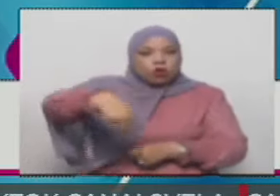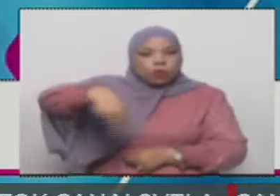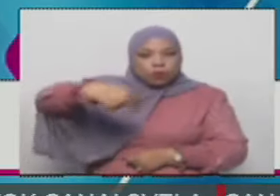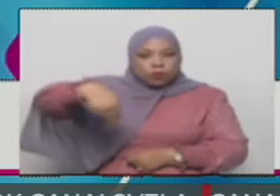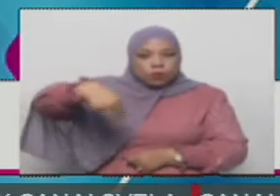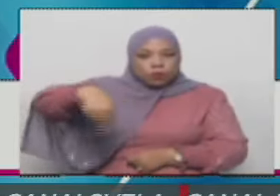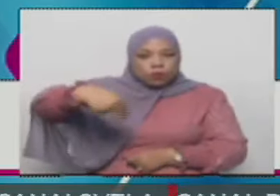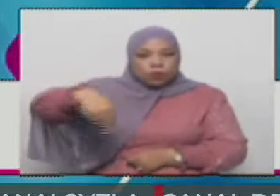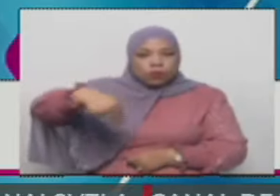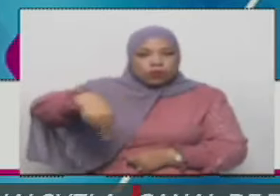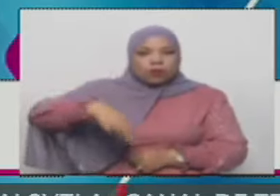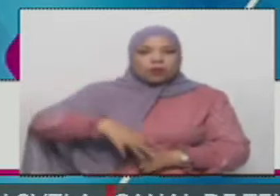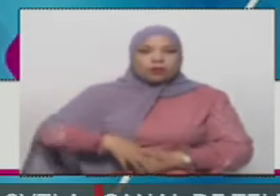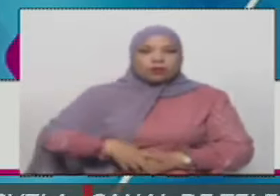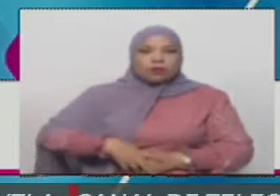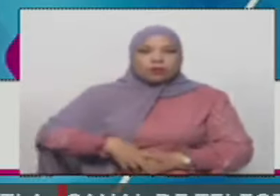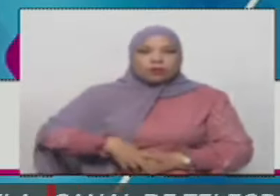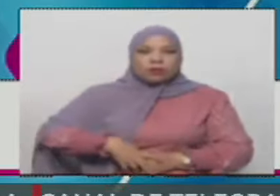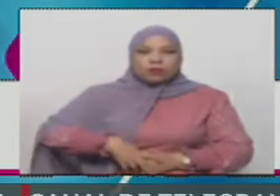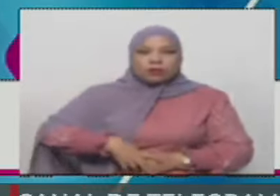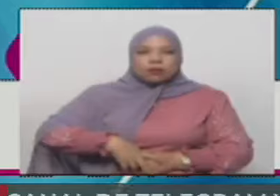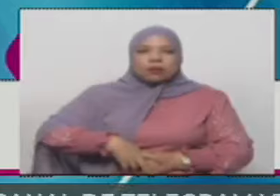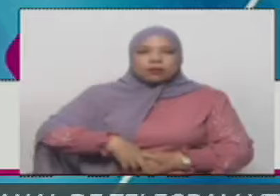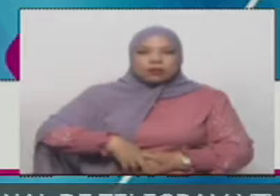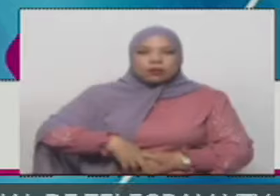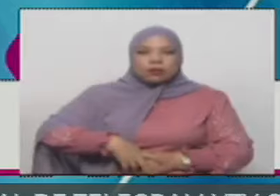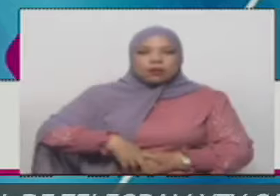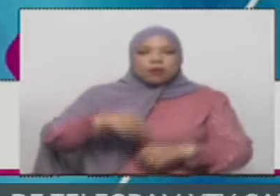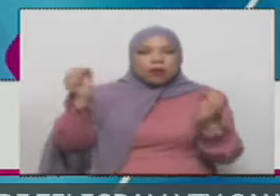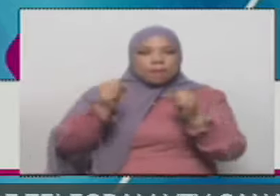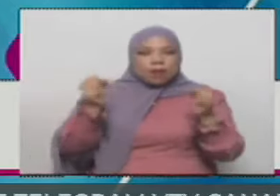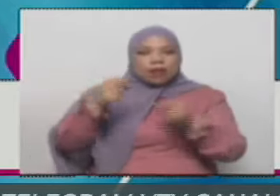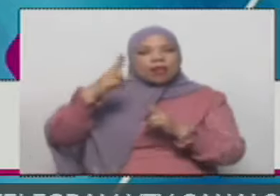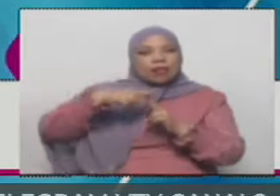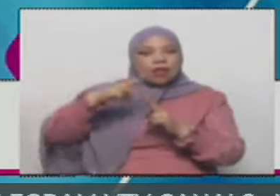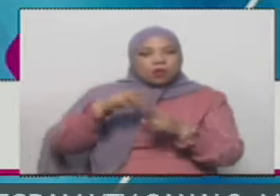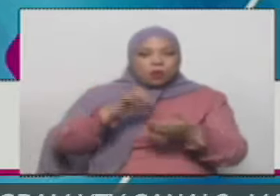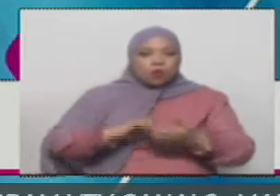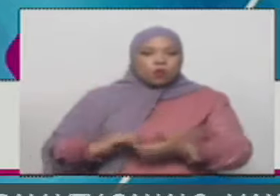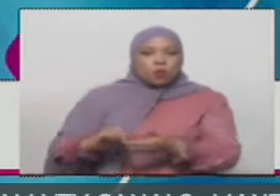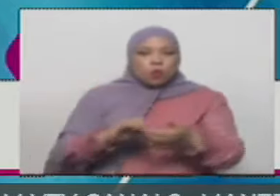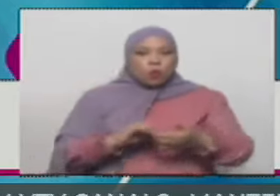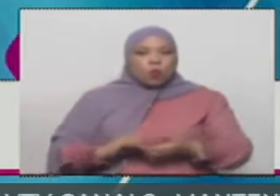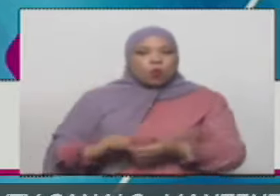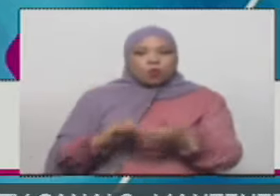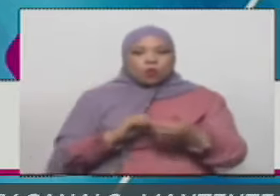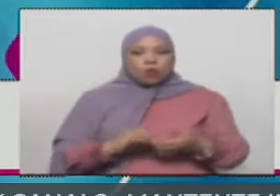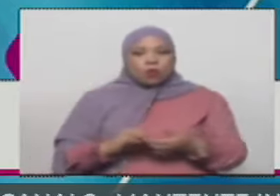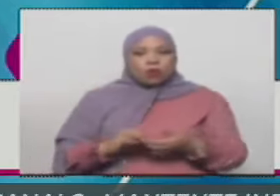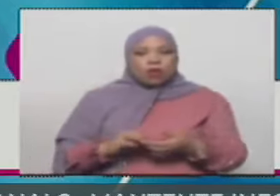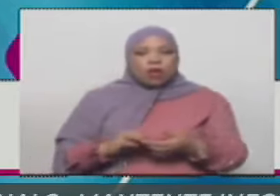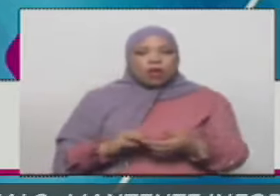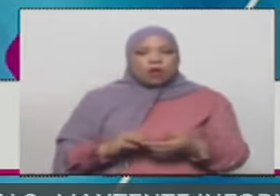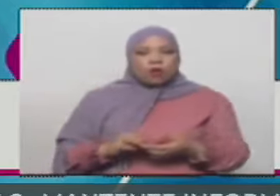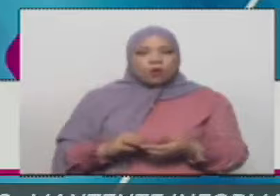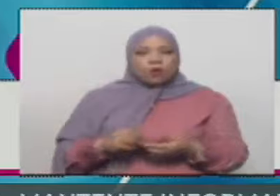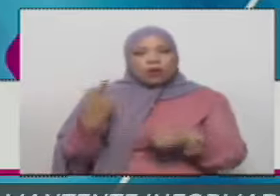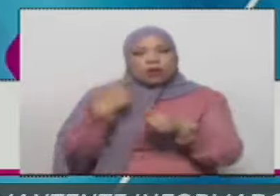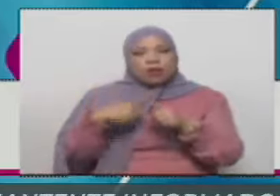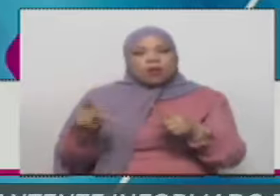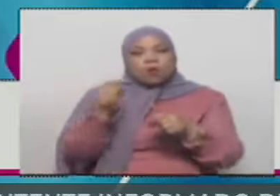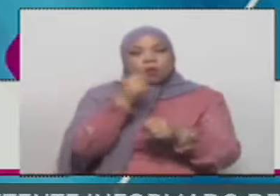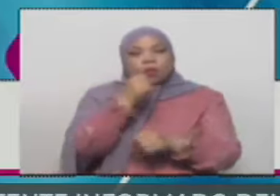para Apure, Guárico, Barinas y Portuguesa, y Mérida, Táchira y Trujillo. Seguiremos con esta visibilidad de esa diversidad